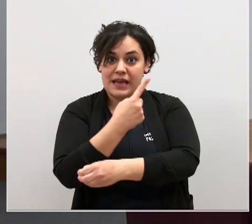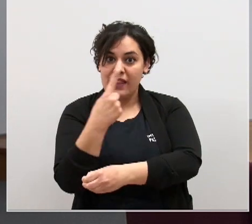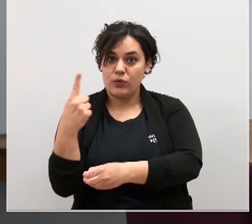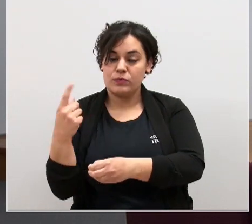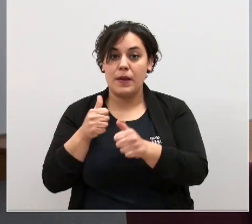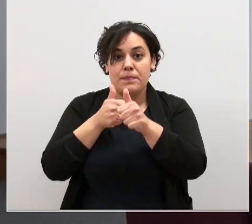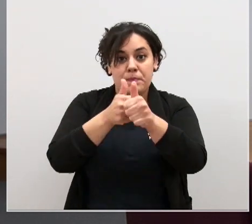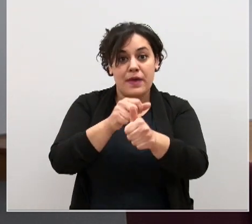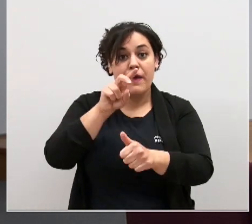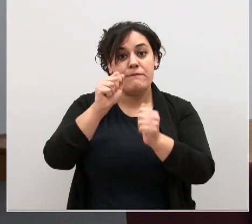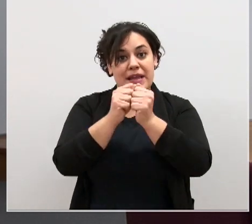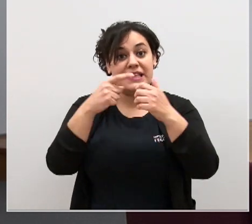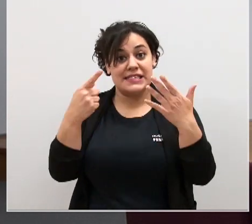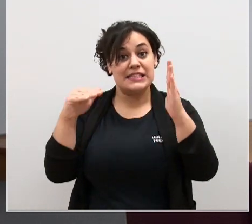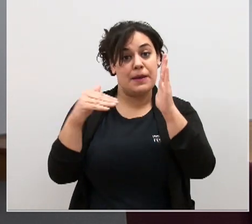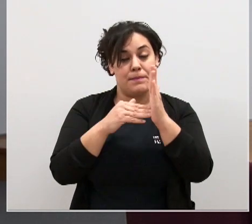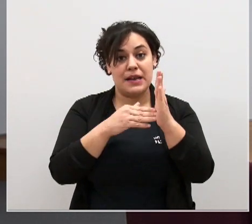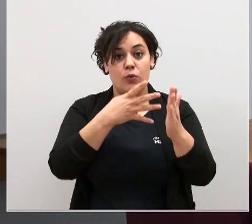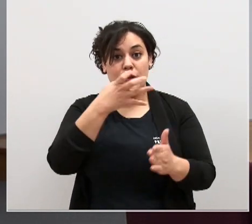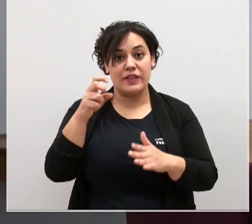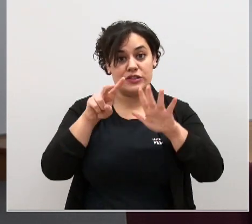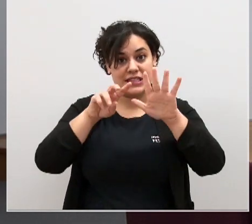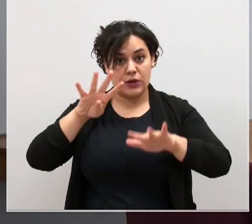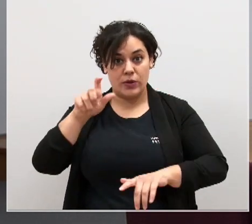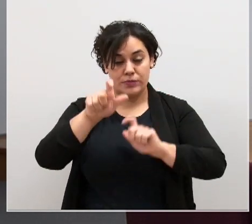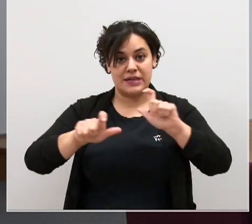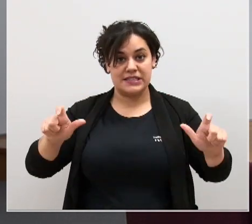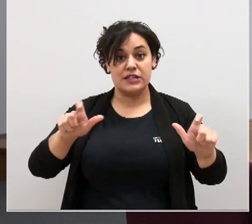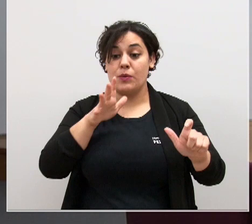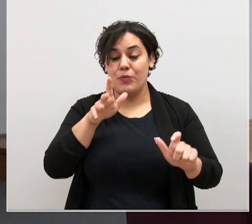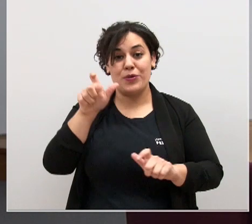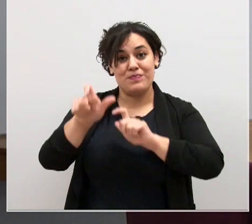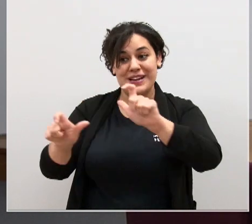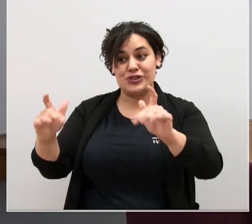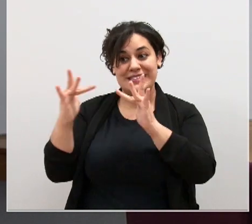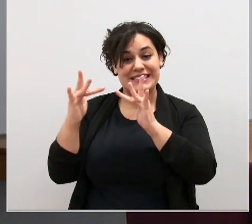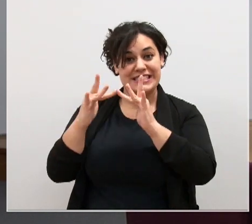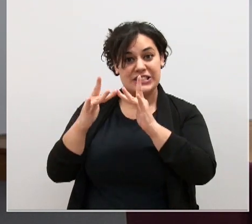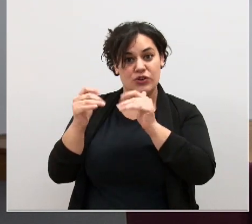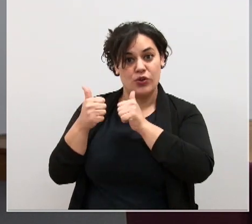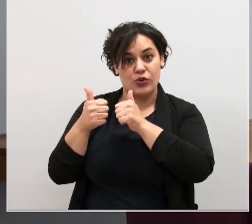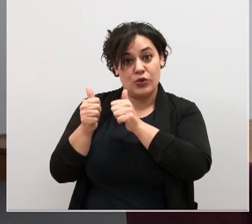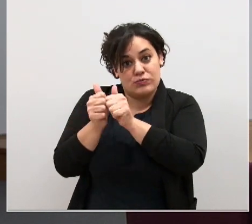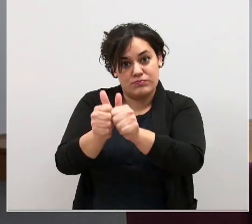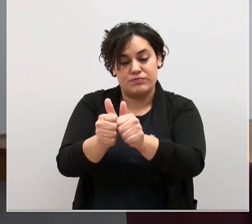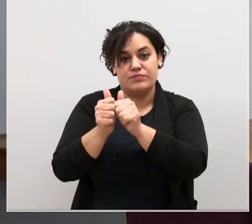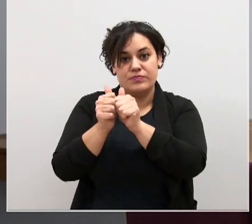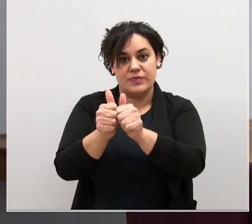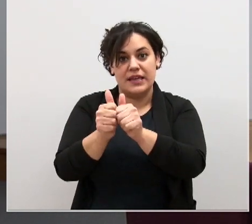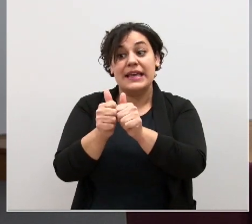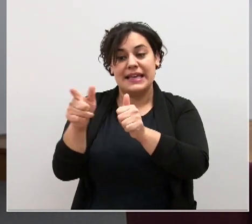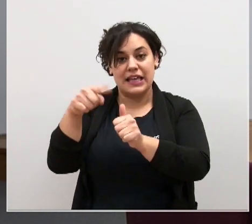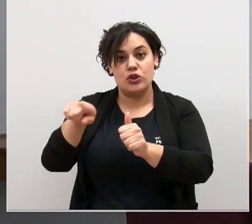a 26.474 personas como contactos estrechos que han hecho o hacen